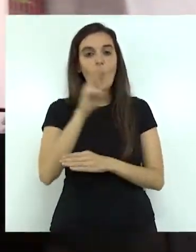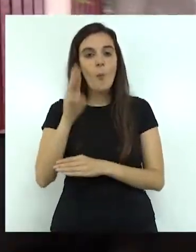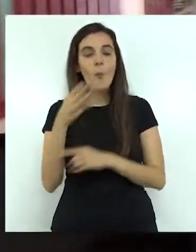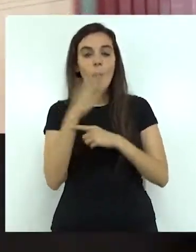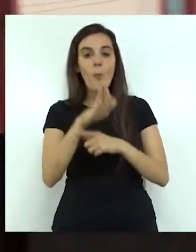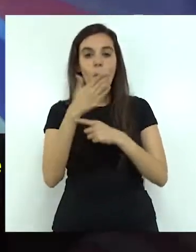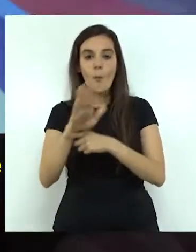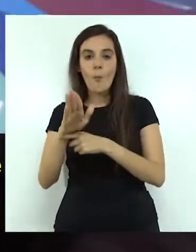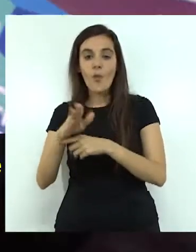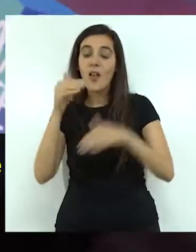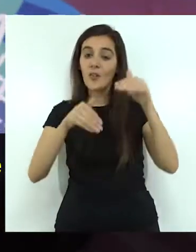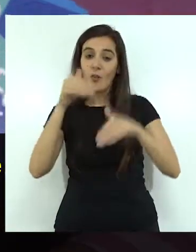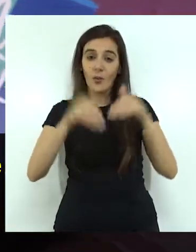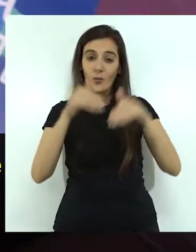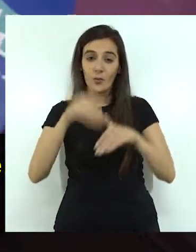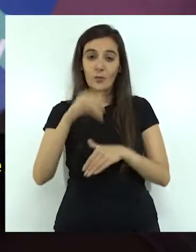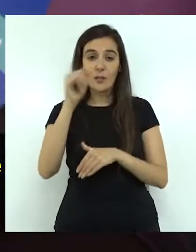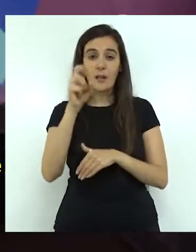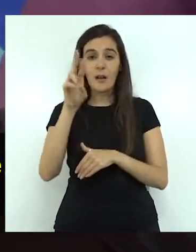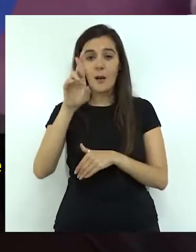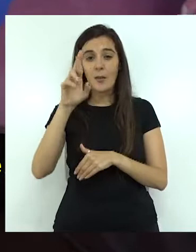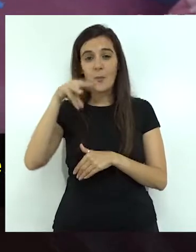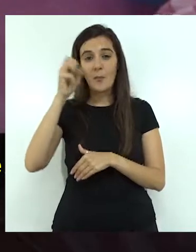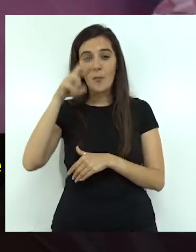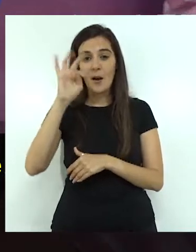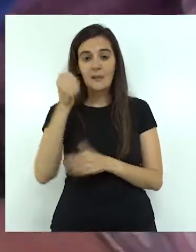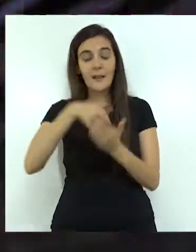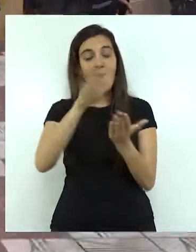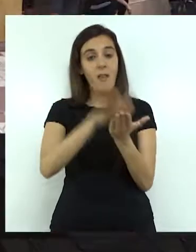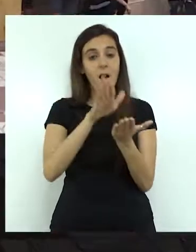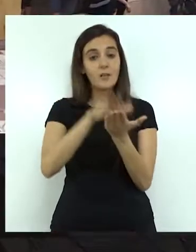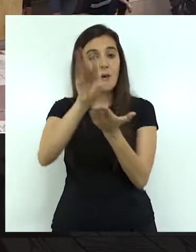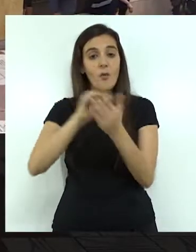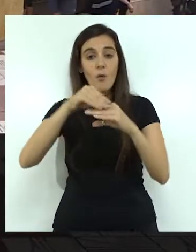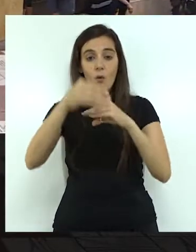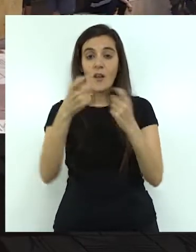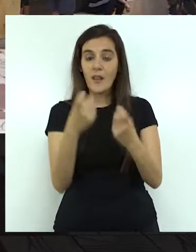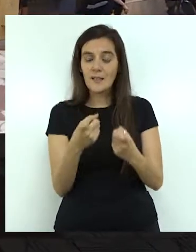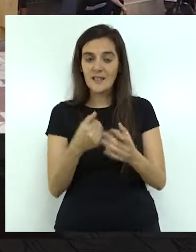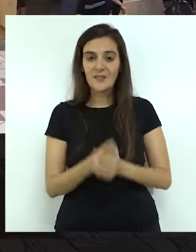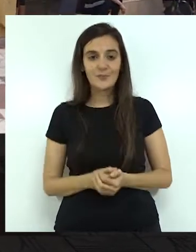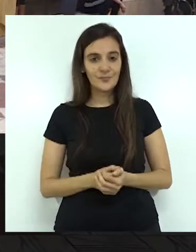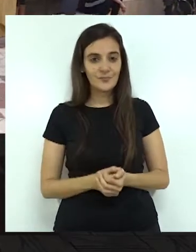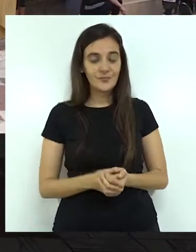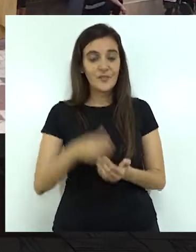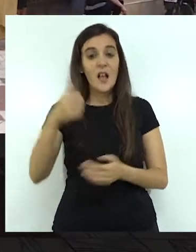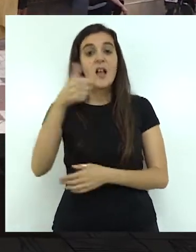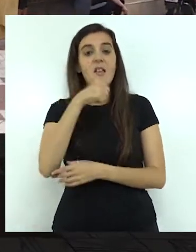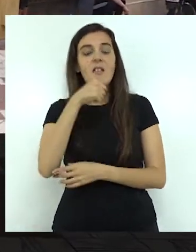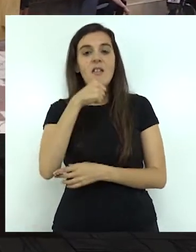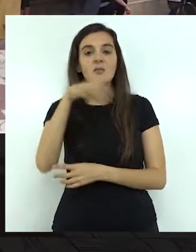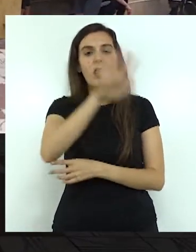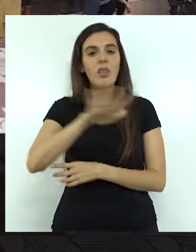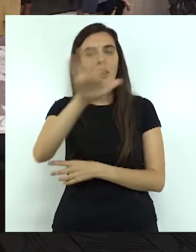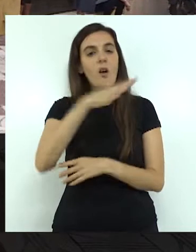su gerente javier martín quien recogió el acta con la documentación pertinente ceuta fue el único territorio a nivel nacional donde el